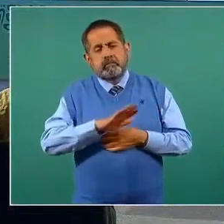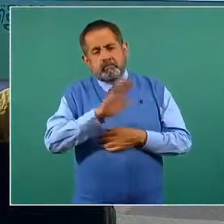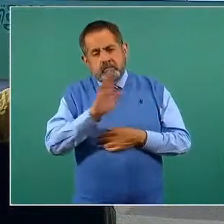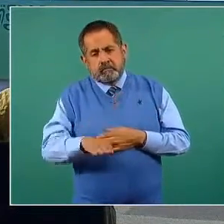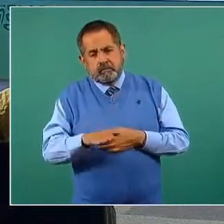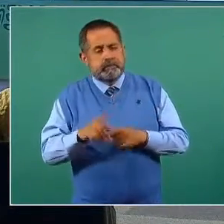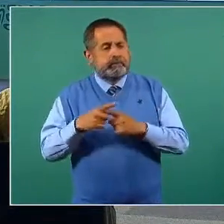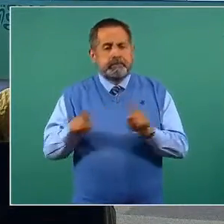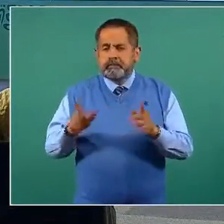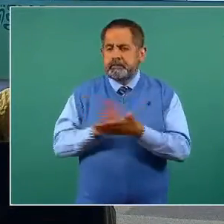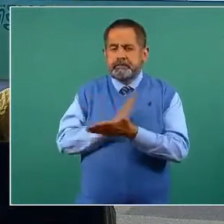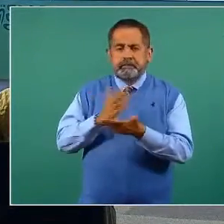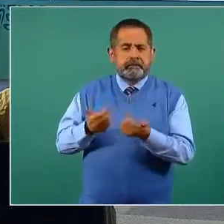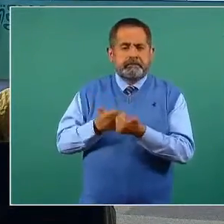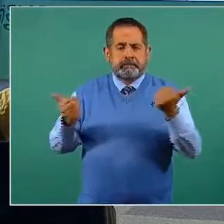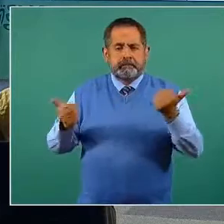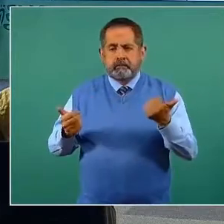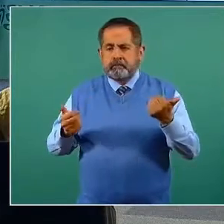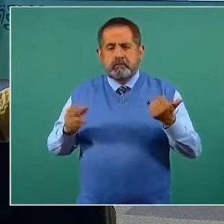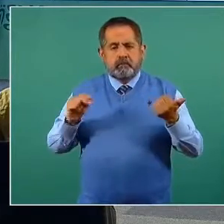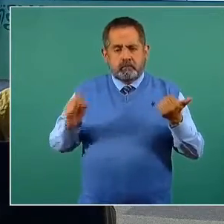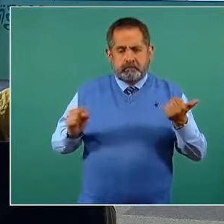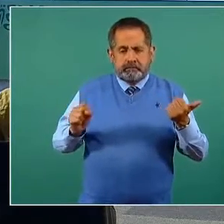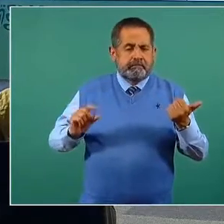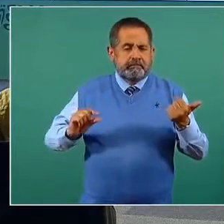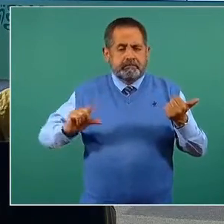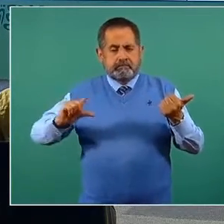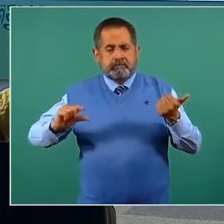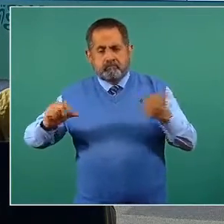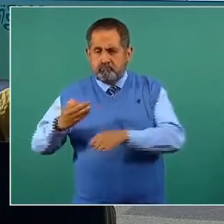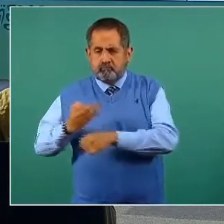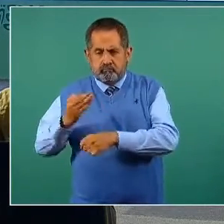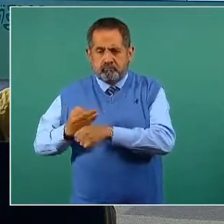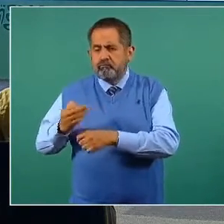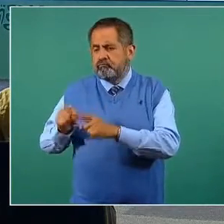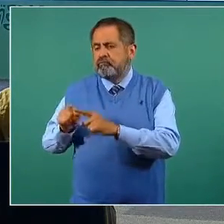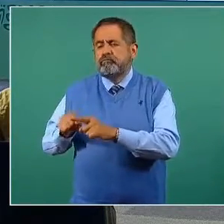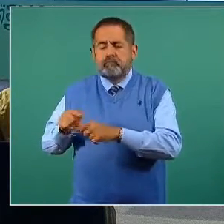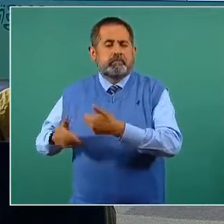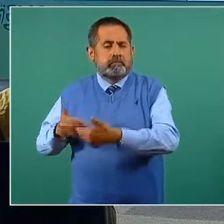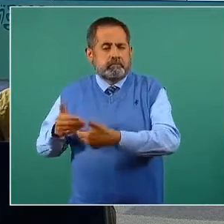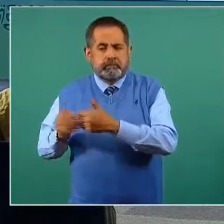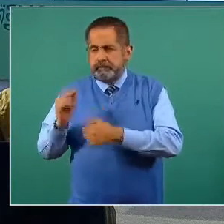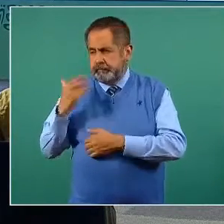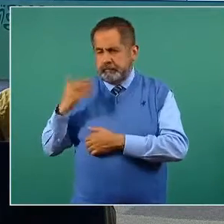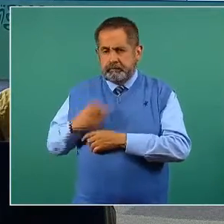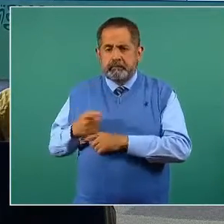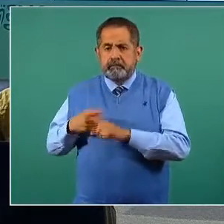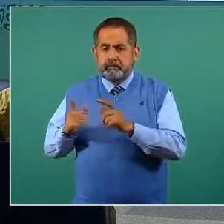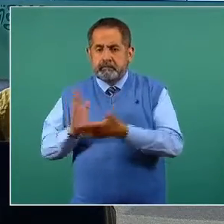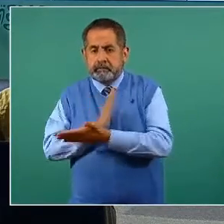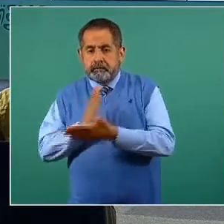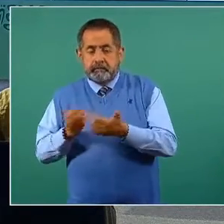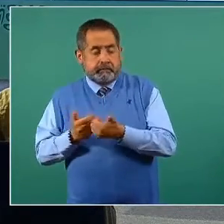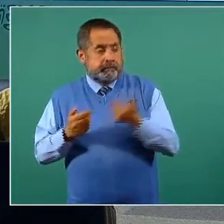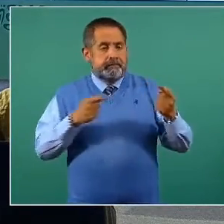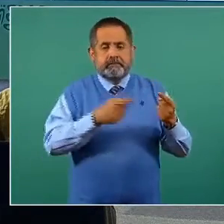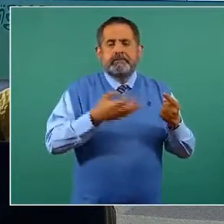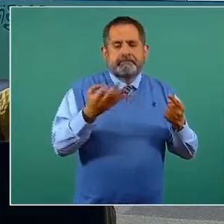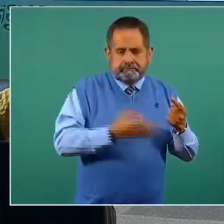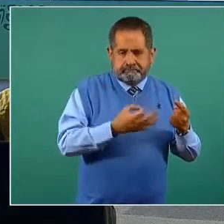parte de la actividad epidémica o del comportamiento epidémico reciente del que estamos hablando en estas